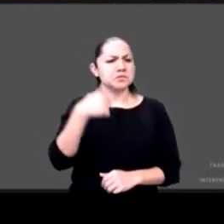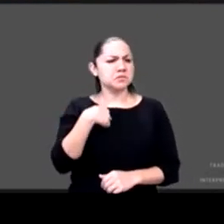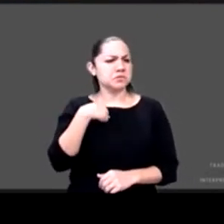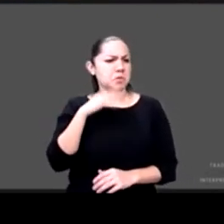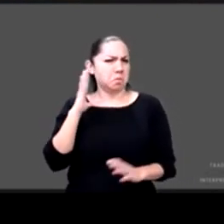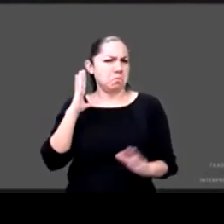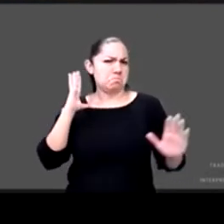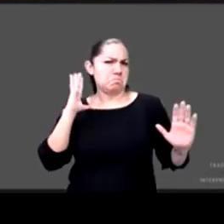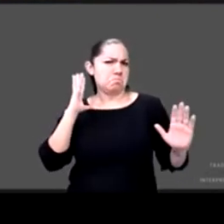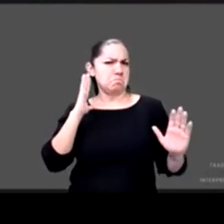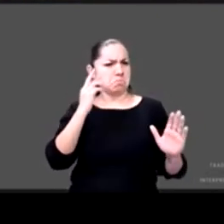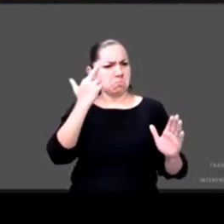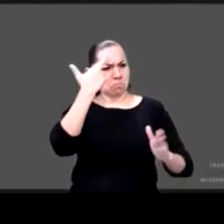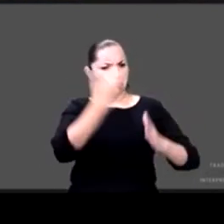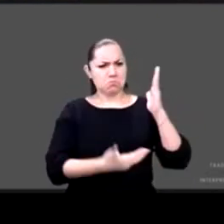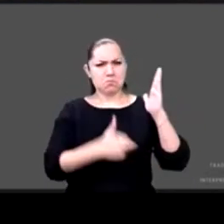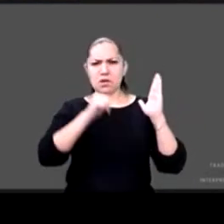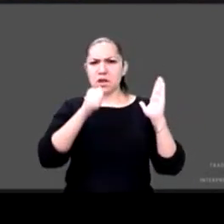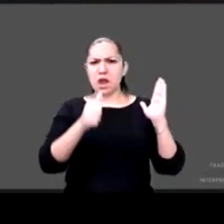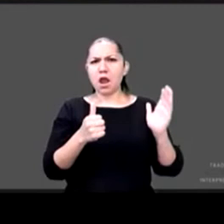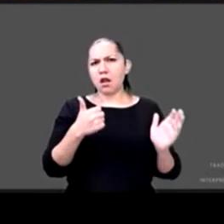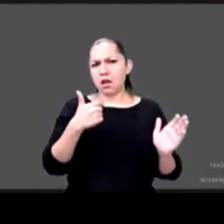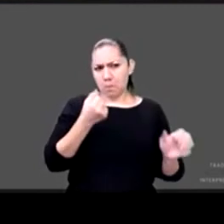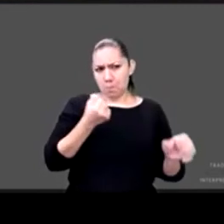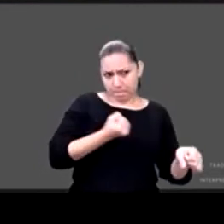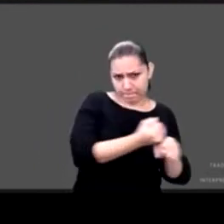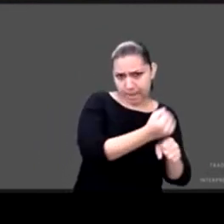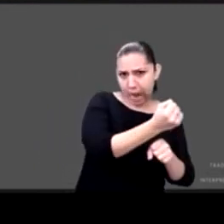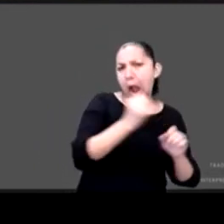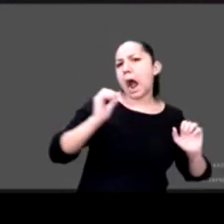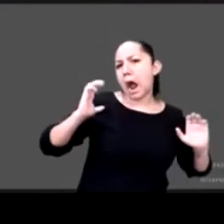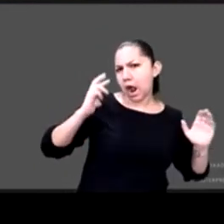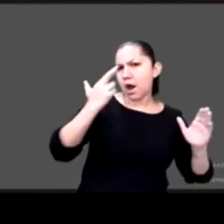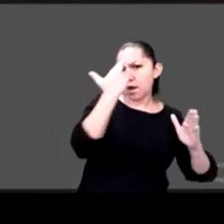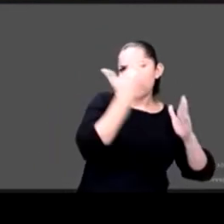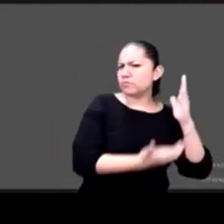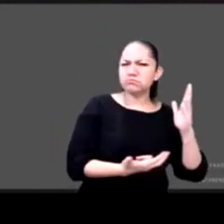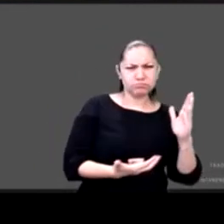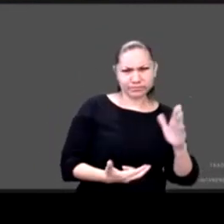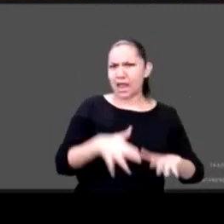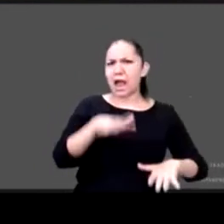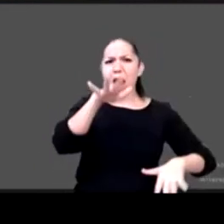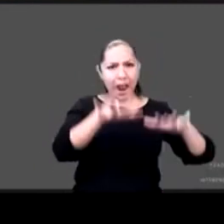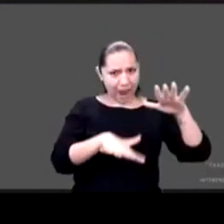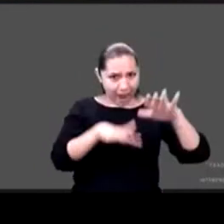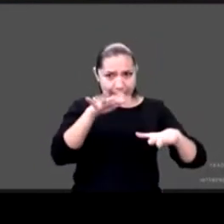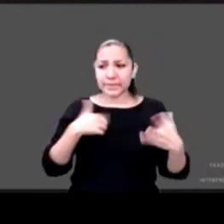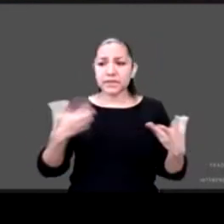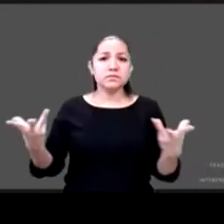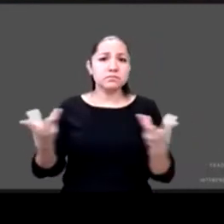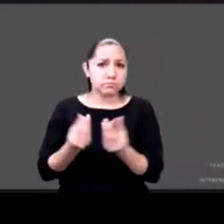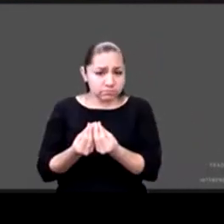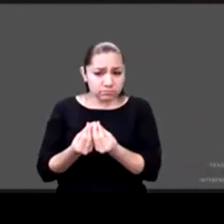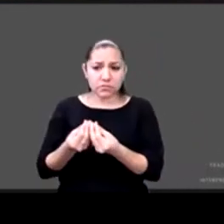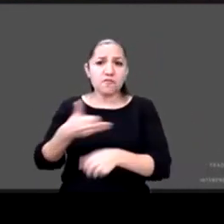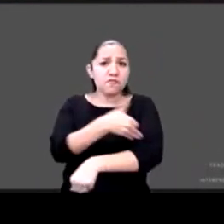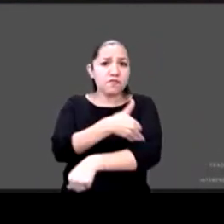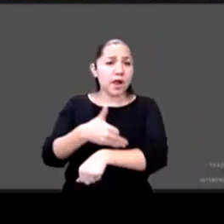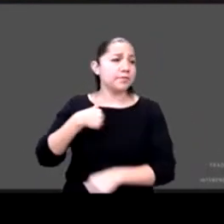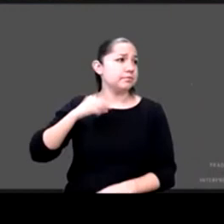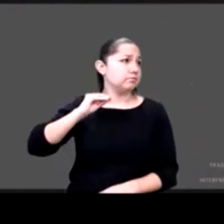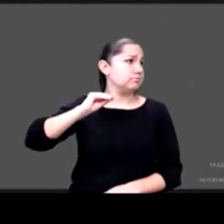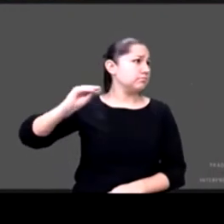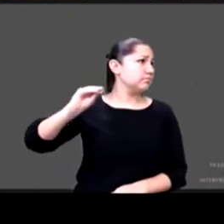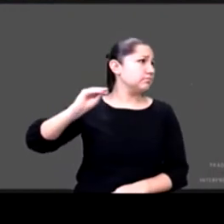es ignorar a las personas, el silencio, ¿no? Que mata muchas veces dentro de las familias, no nada más los gritos, también